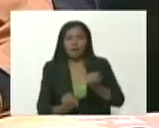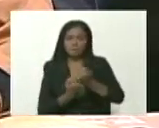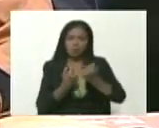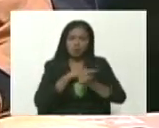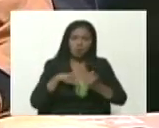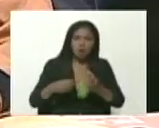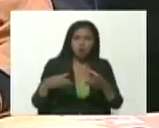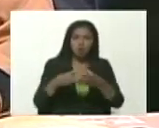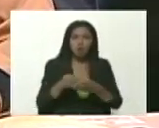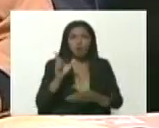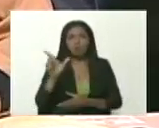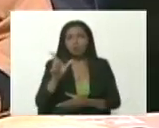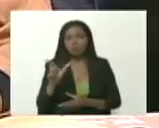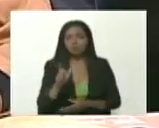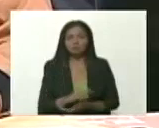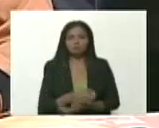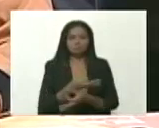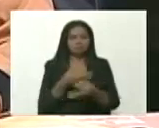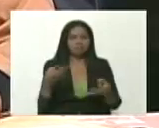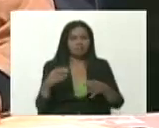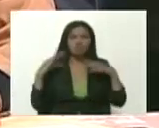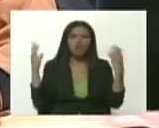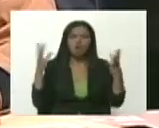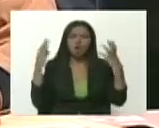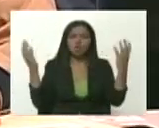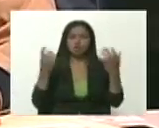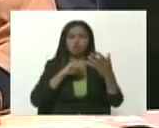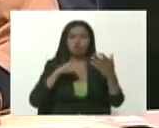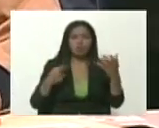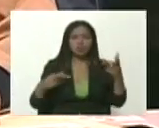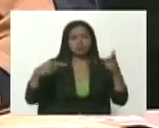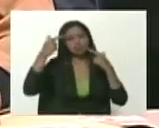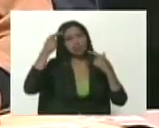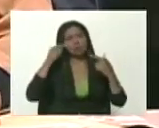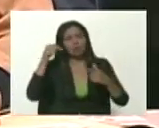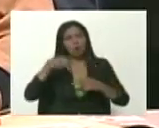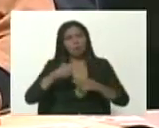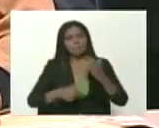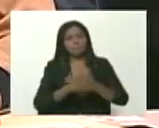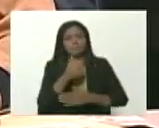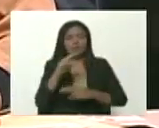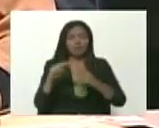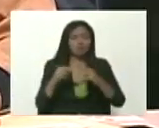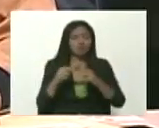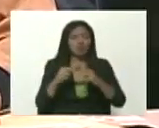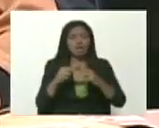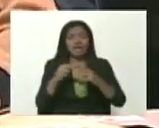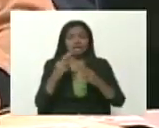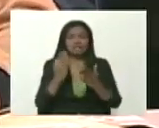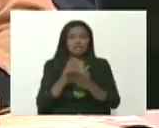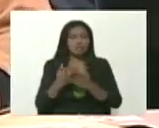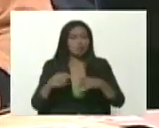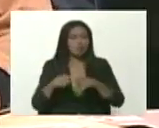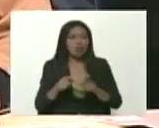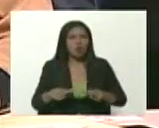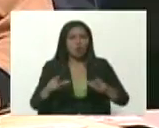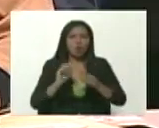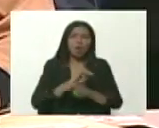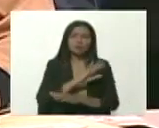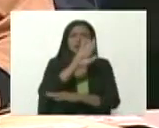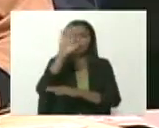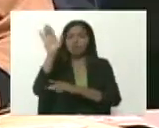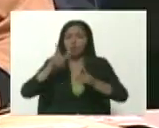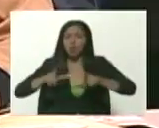Partido Socialista Unido de Venezuela, que estoy seguro que nuestro comandante Chávez, hoy más que nunca, en el lugar celestial que está y